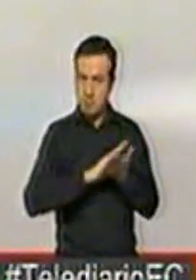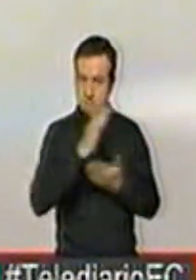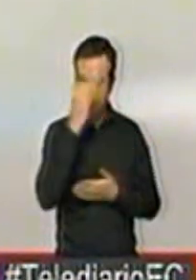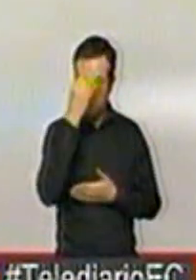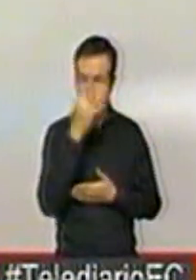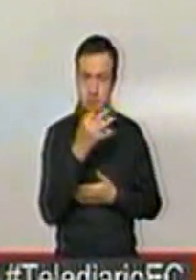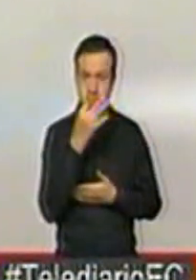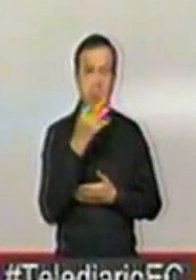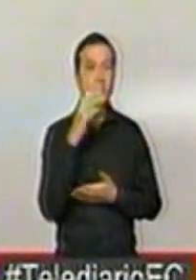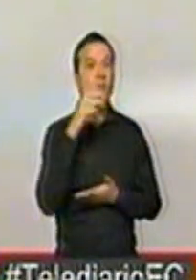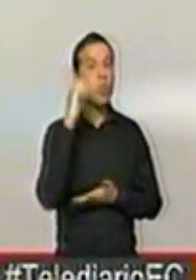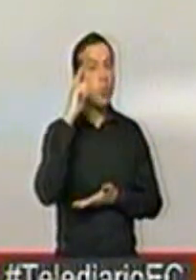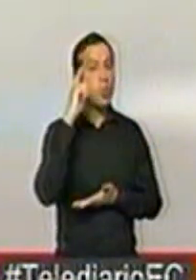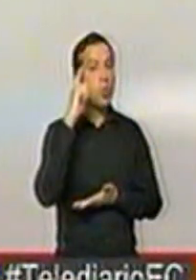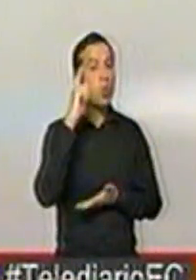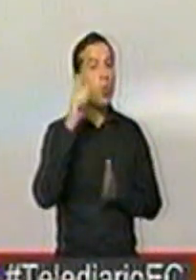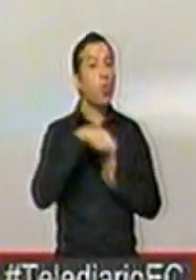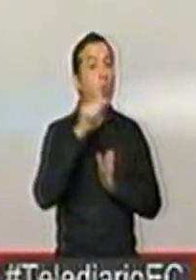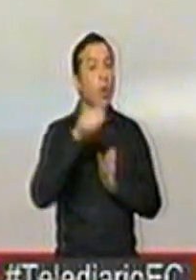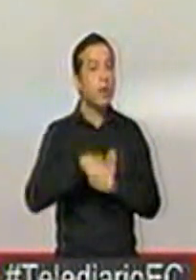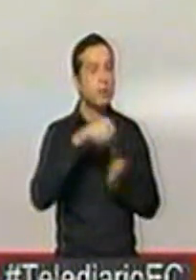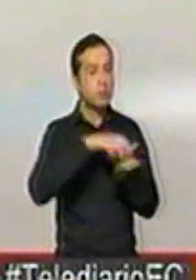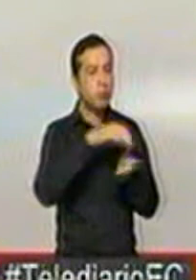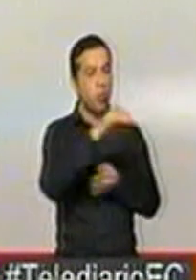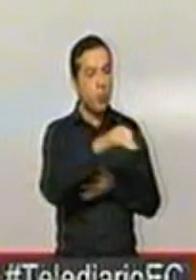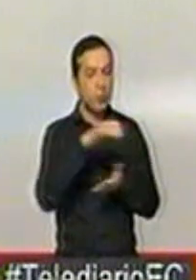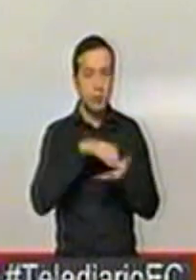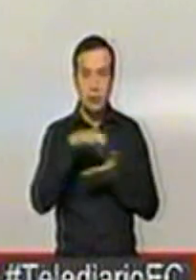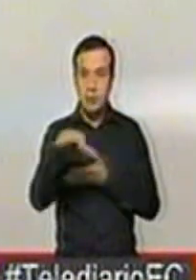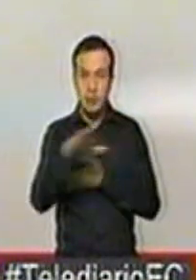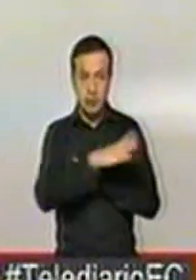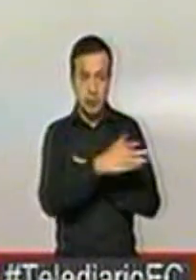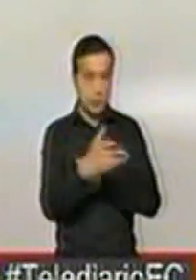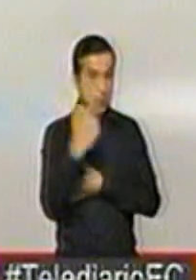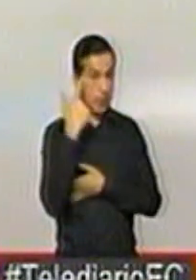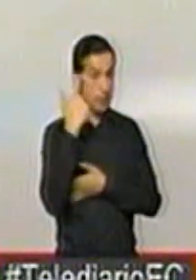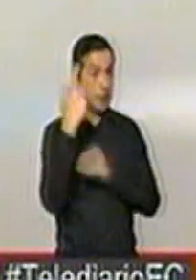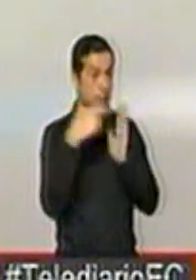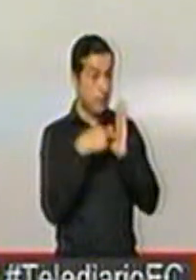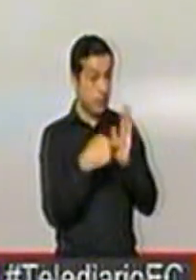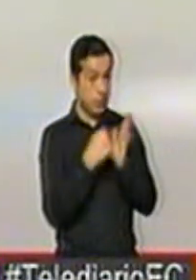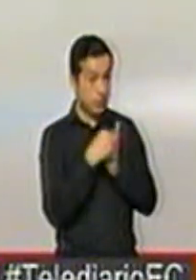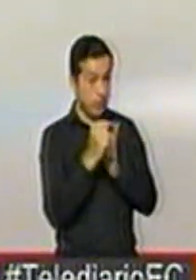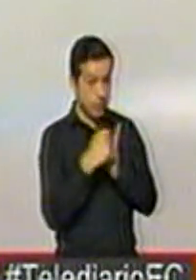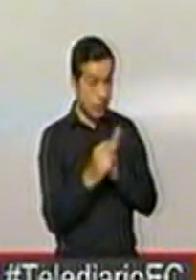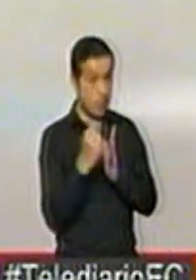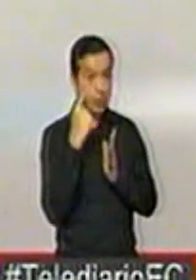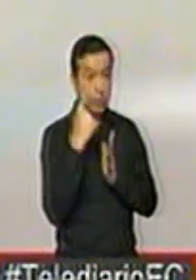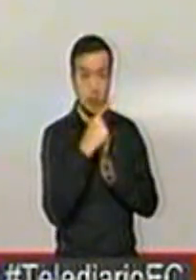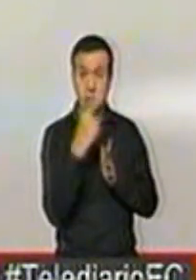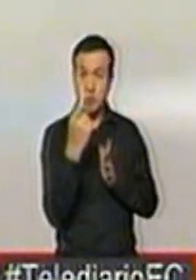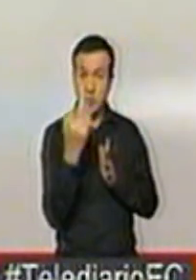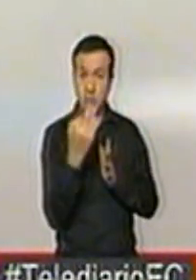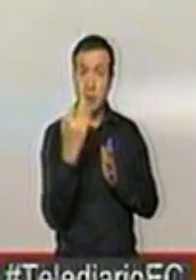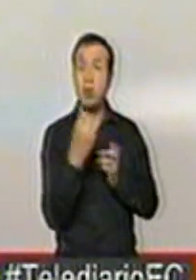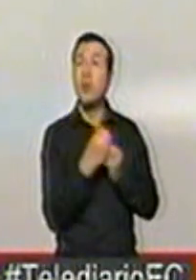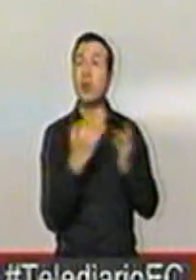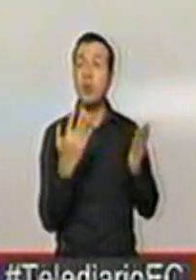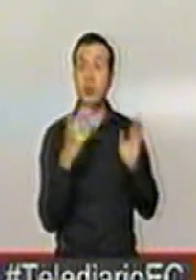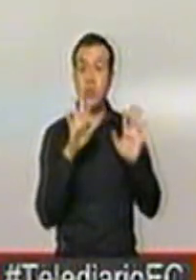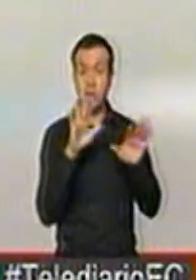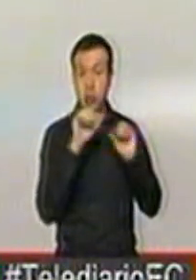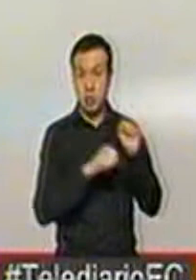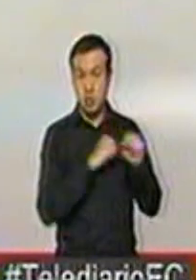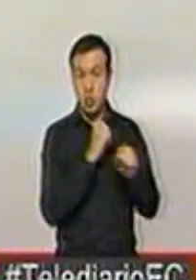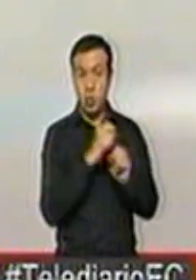jueces provinciales y jueces de las distintas áreas si cumplen al menos creo yo un éxito de mínimo 10 años